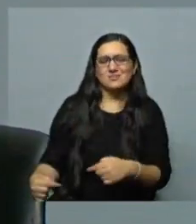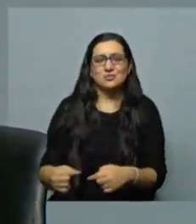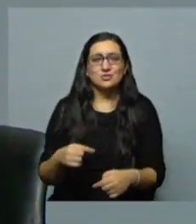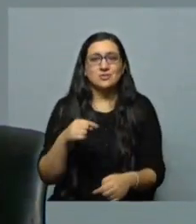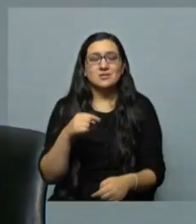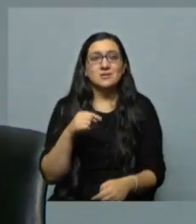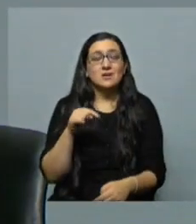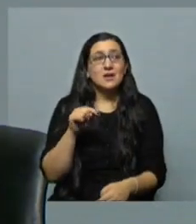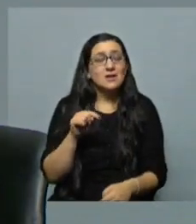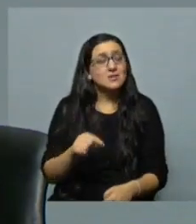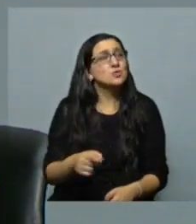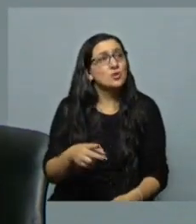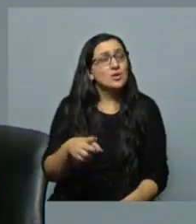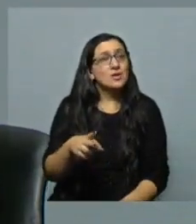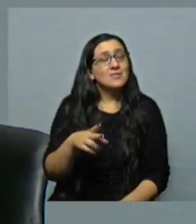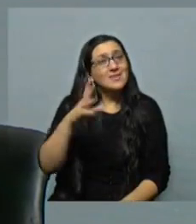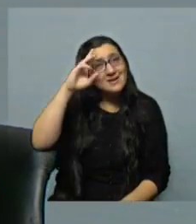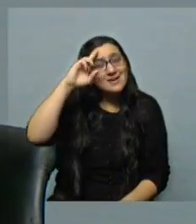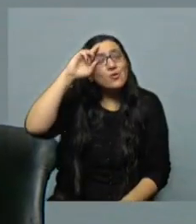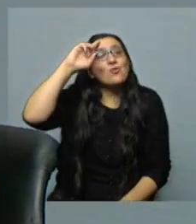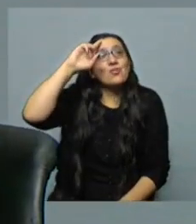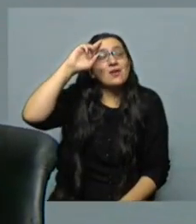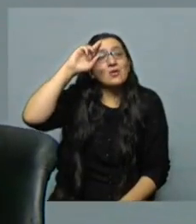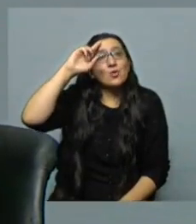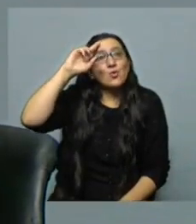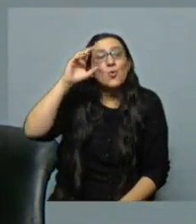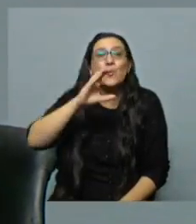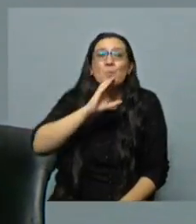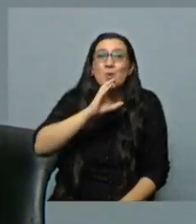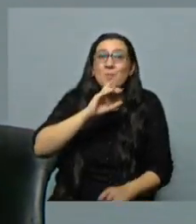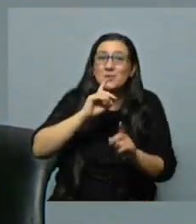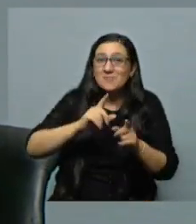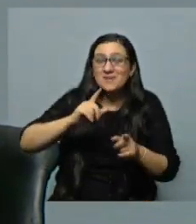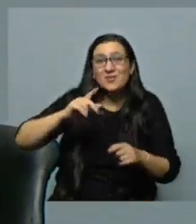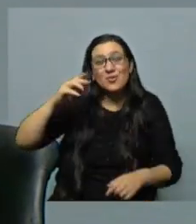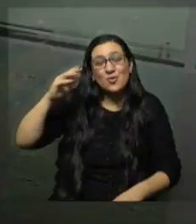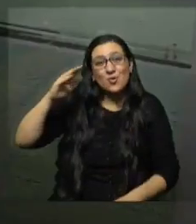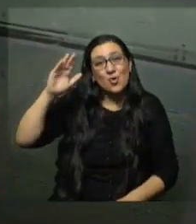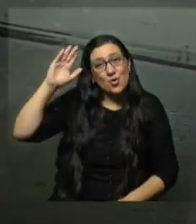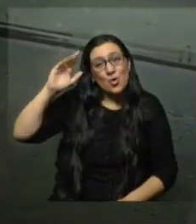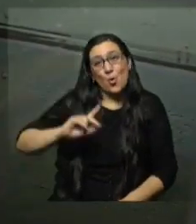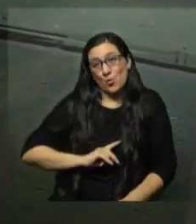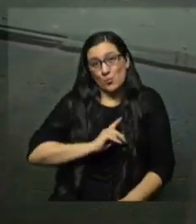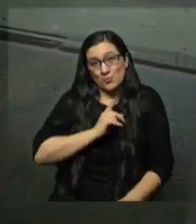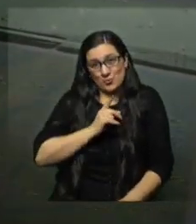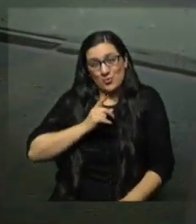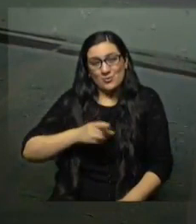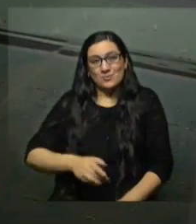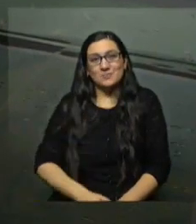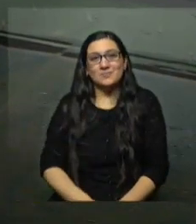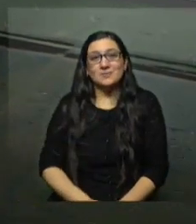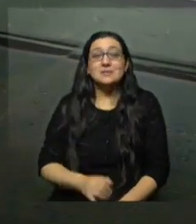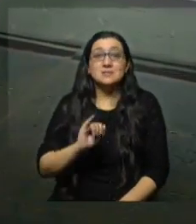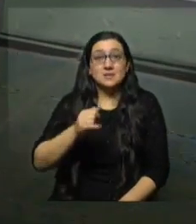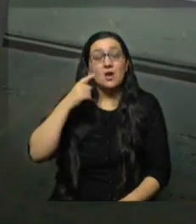de mirar con humor, pero al mismo tiempo con reverencia a esos referentes. Sí, claro, el fin último de todo